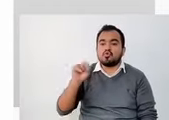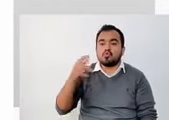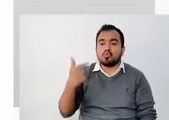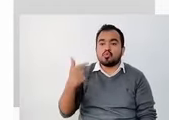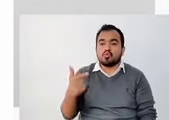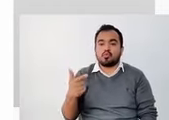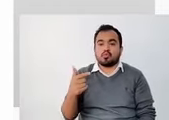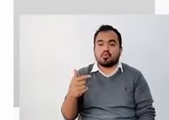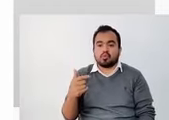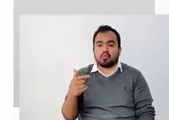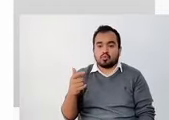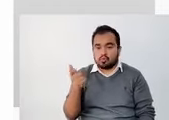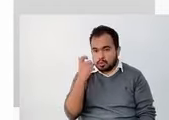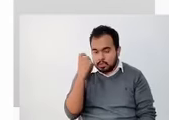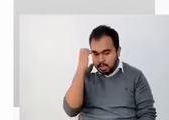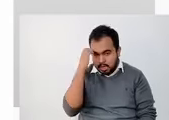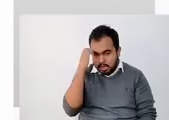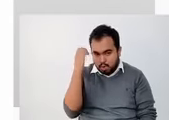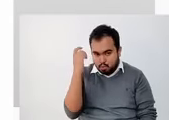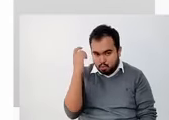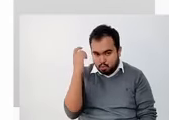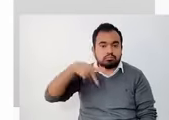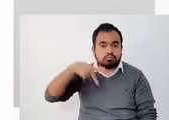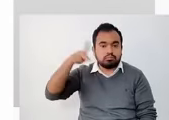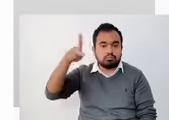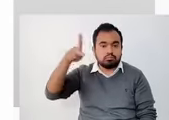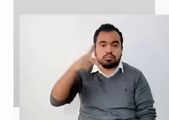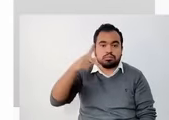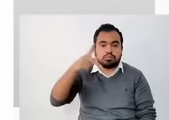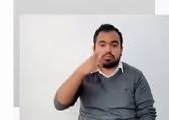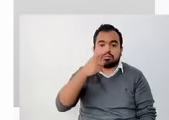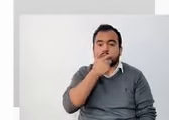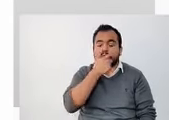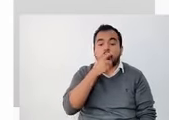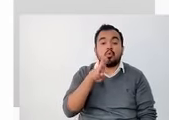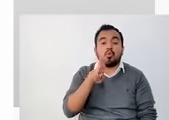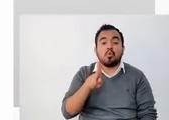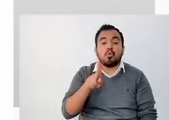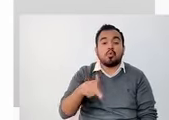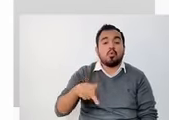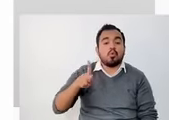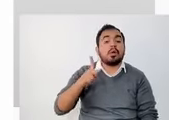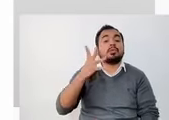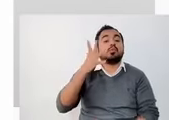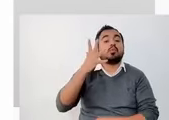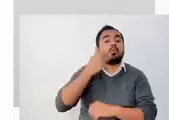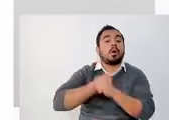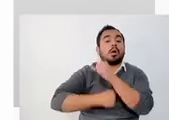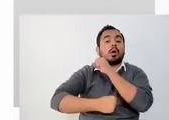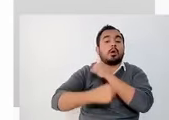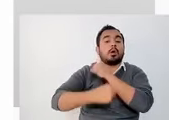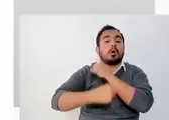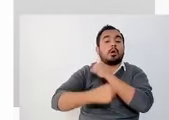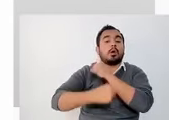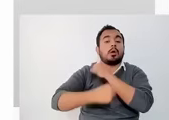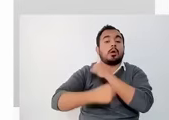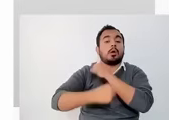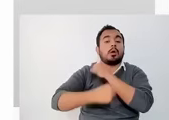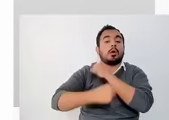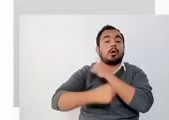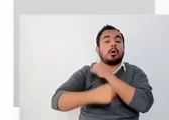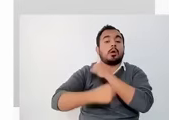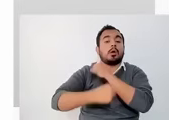izquierdas británico, fallecido hace 5 años, que ciertamente el delito no tenía una existencia